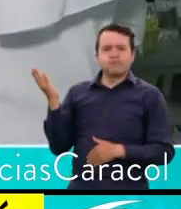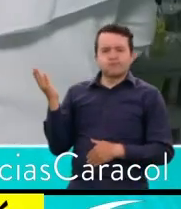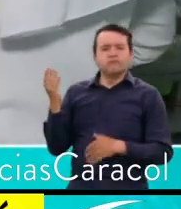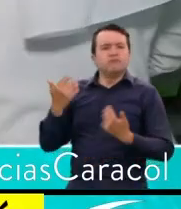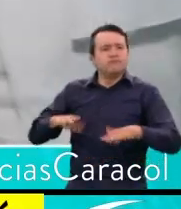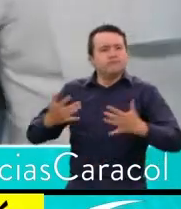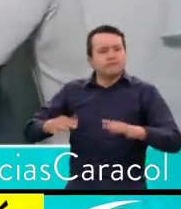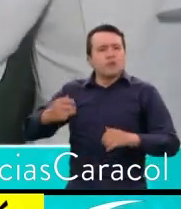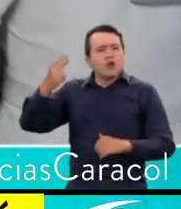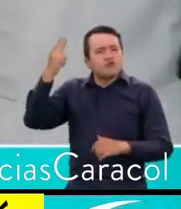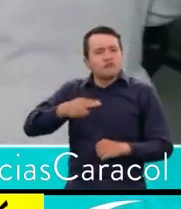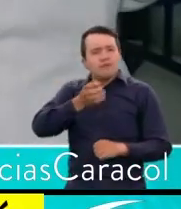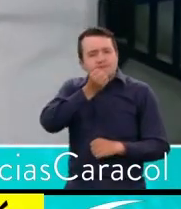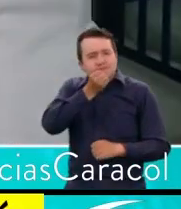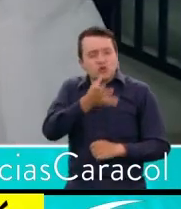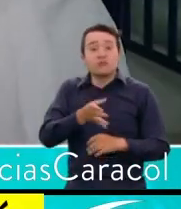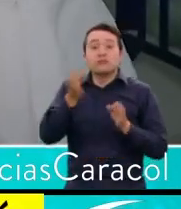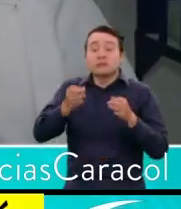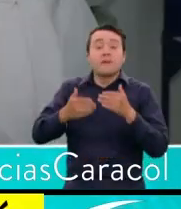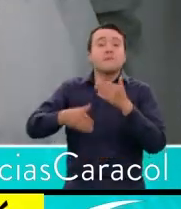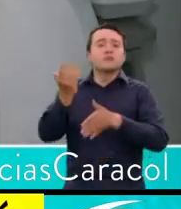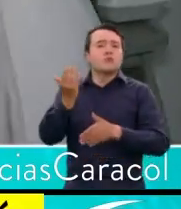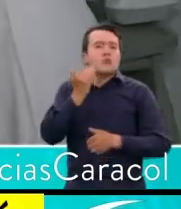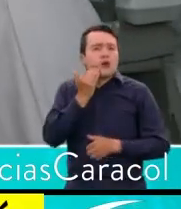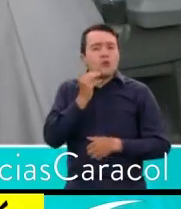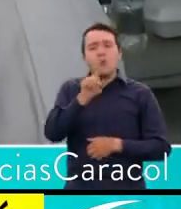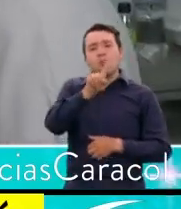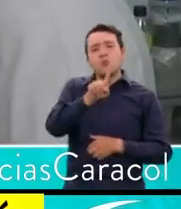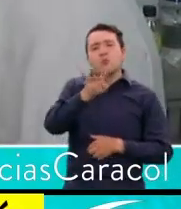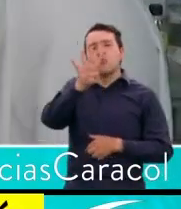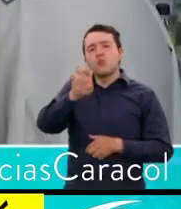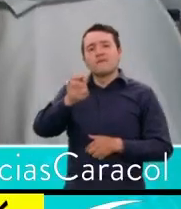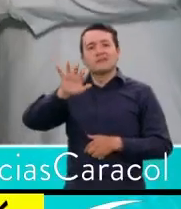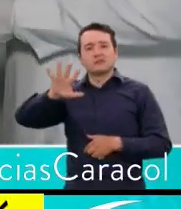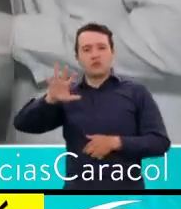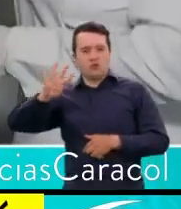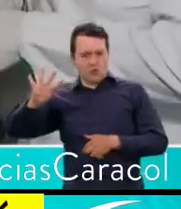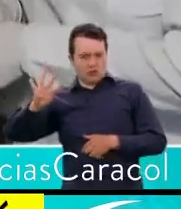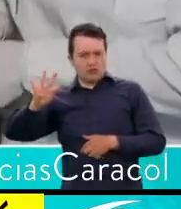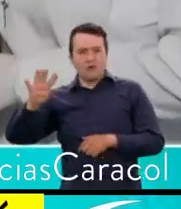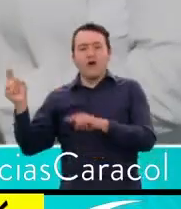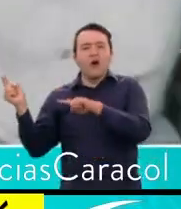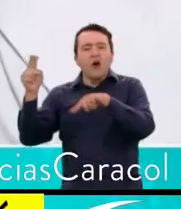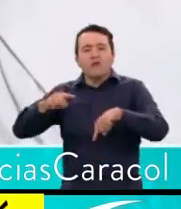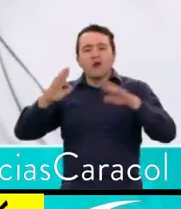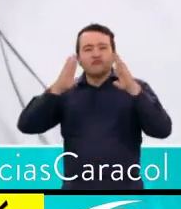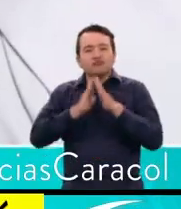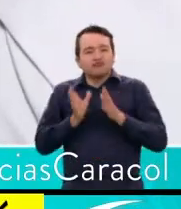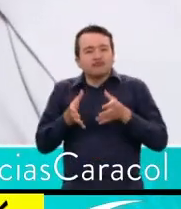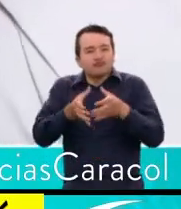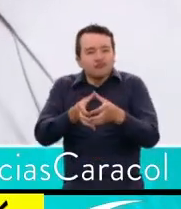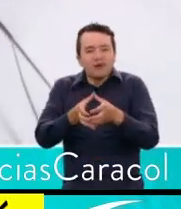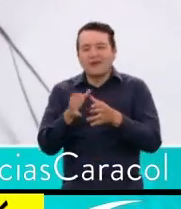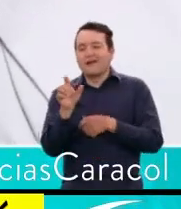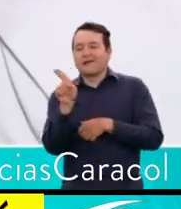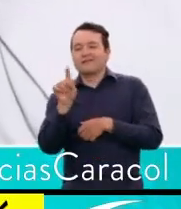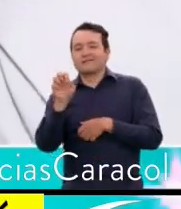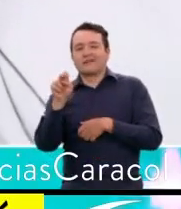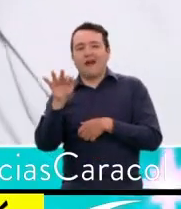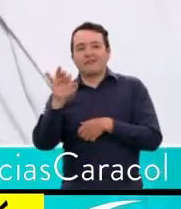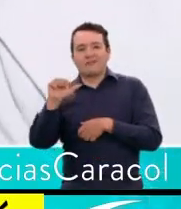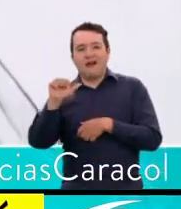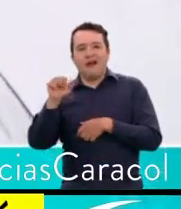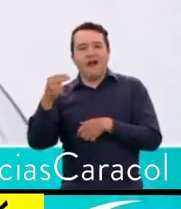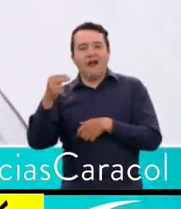bonita una historia que inició en el año 1954 con la llegada de las hermanas de la caridad santa anna y es por esa razón